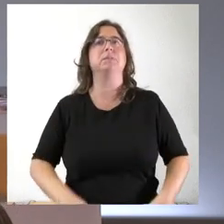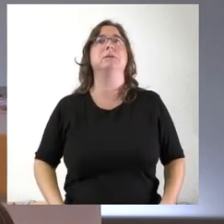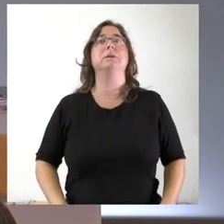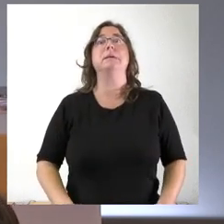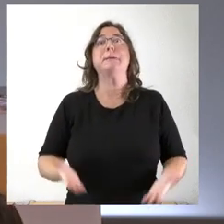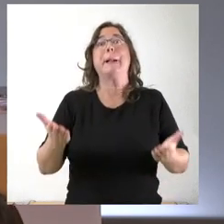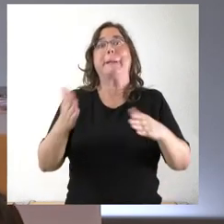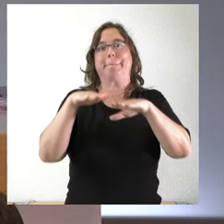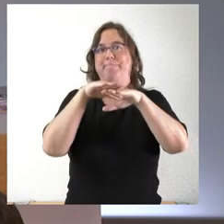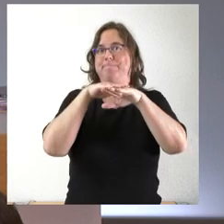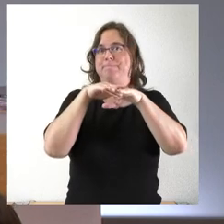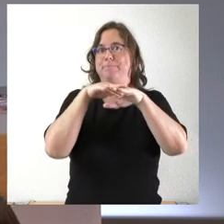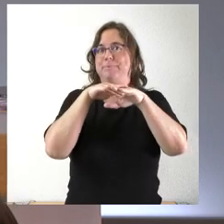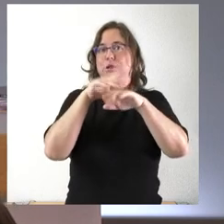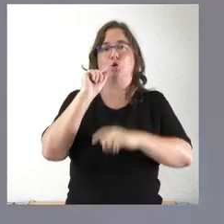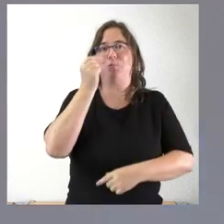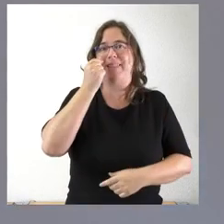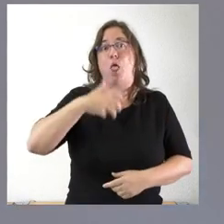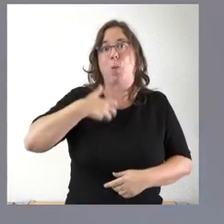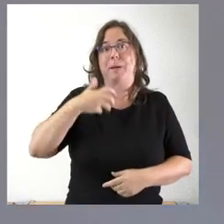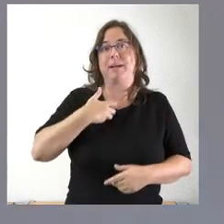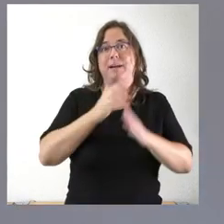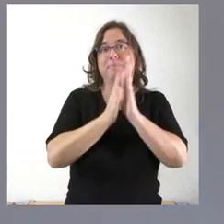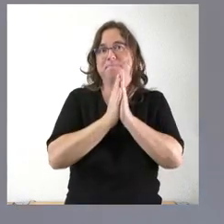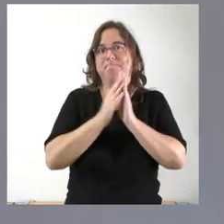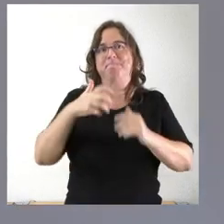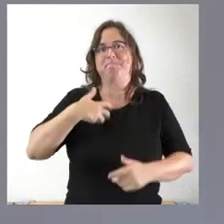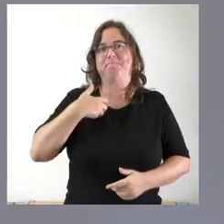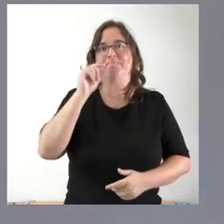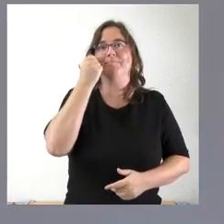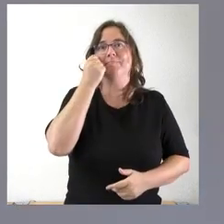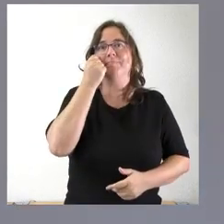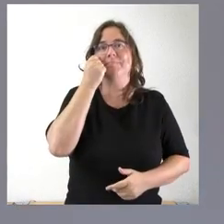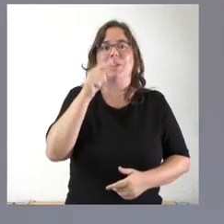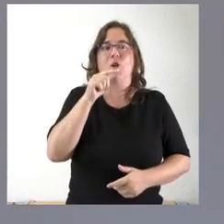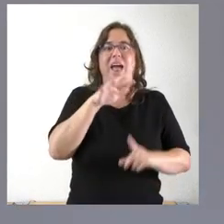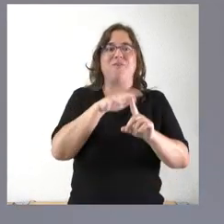es que no he seguido la queja, y entonces tampoco este es el foro